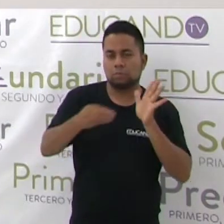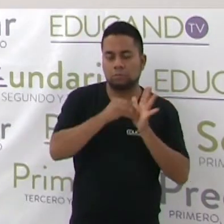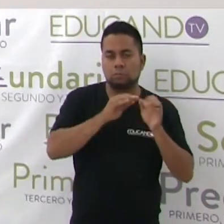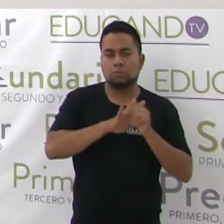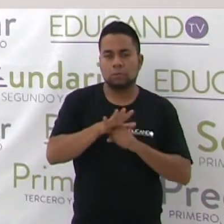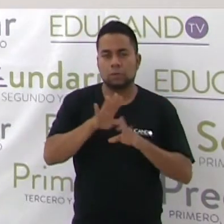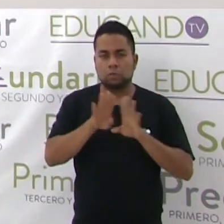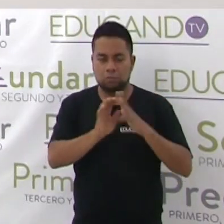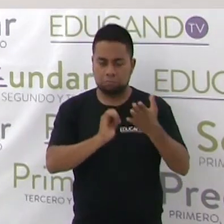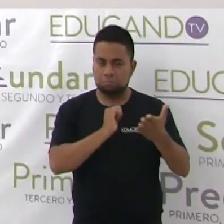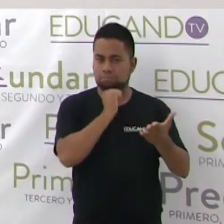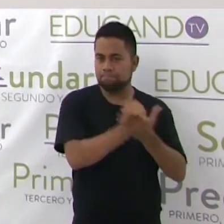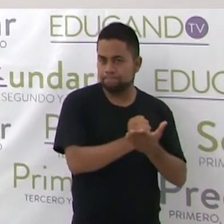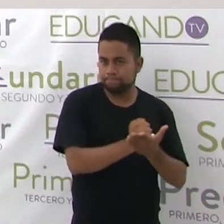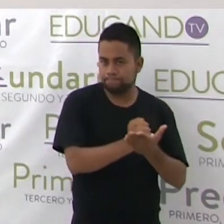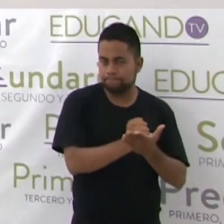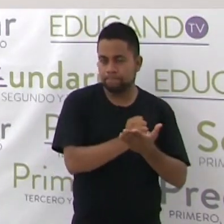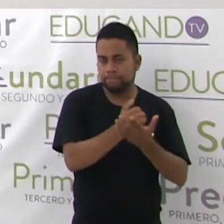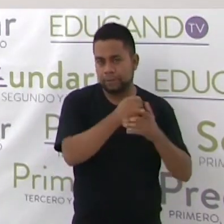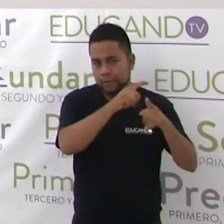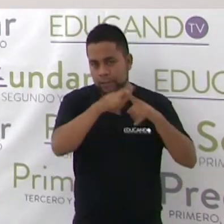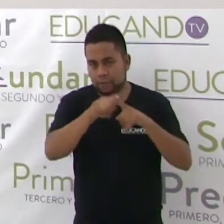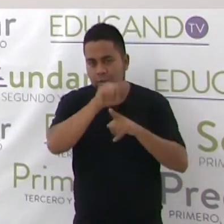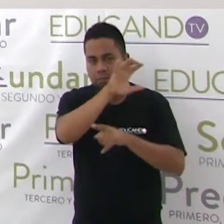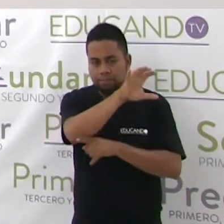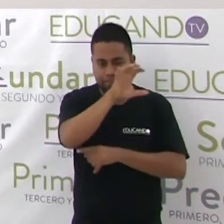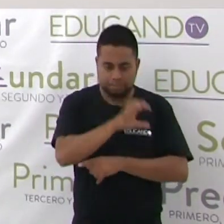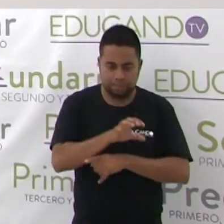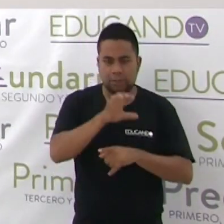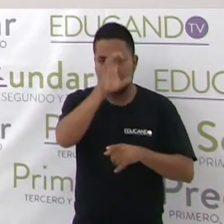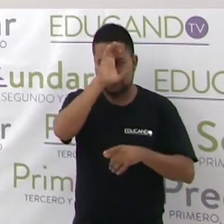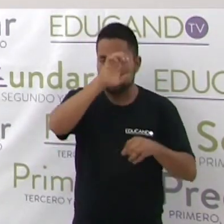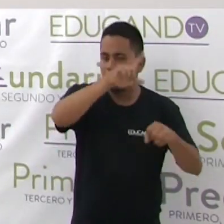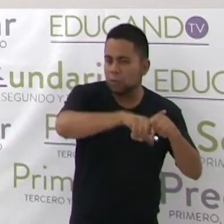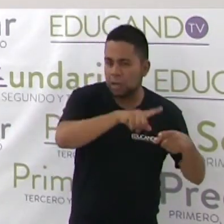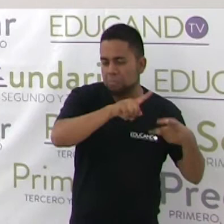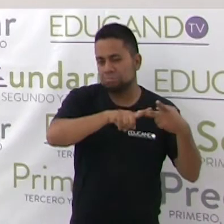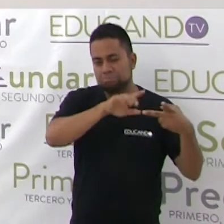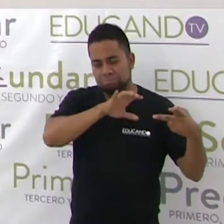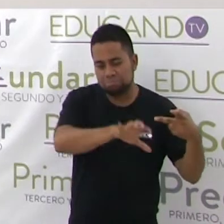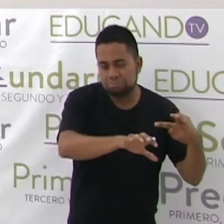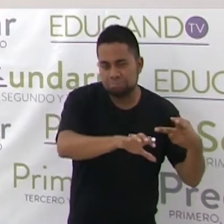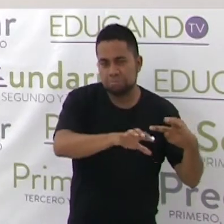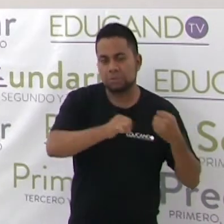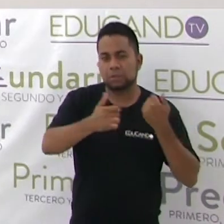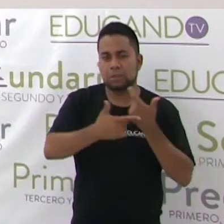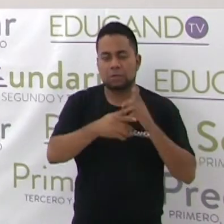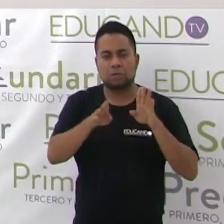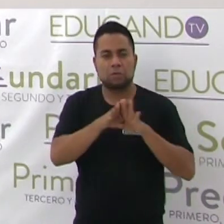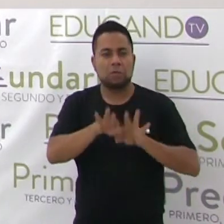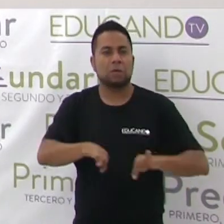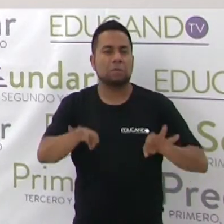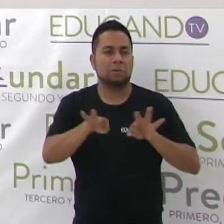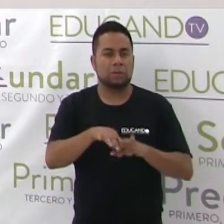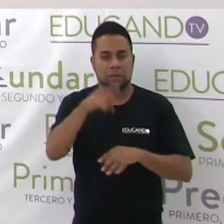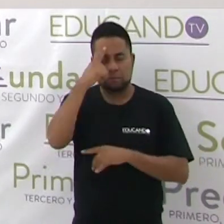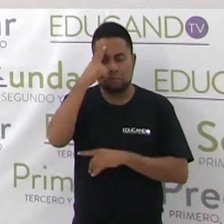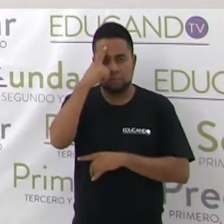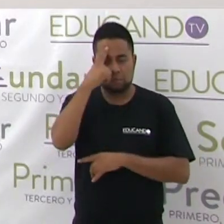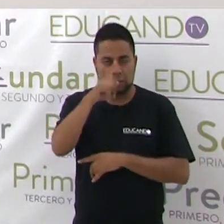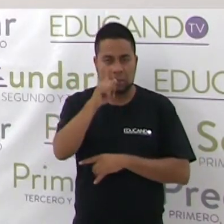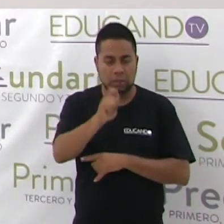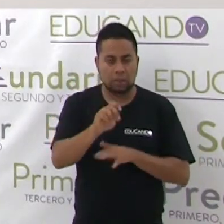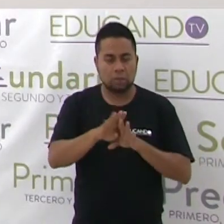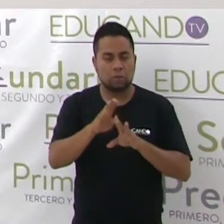una editorial y diferentes secciones culturales, alguna de relevancia o importancia para